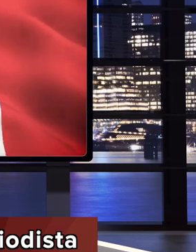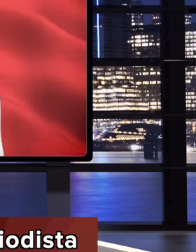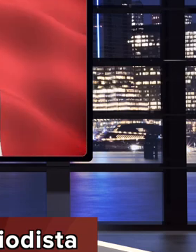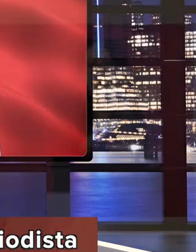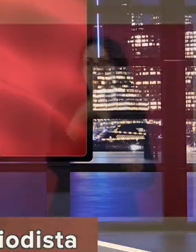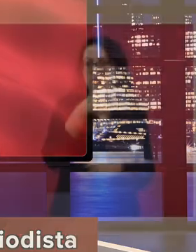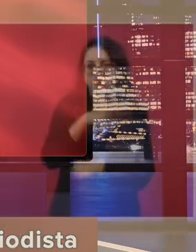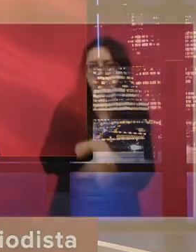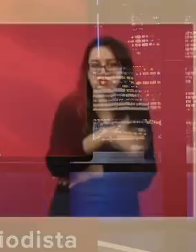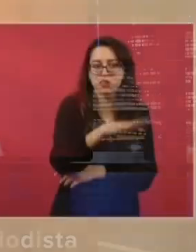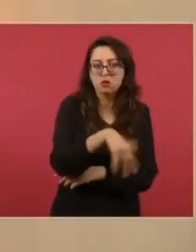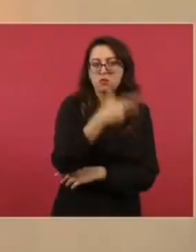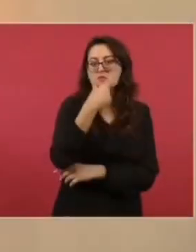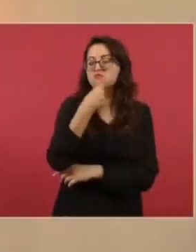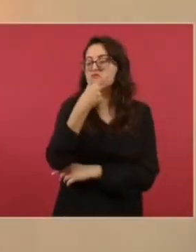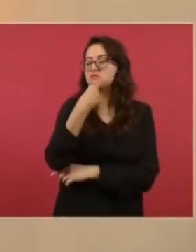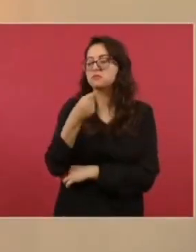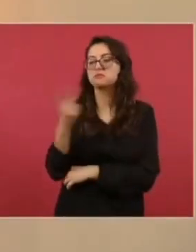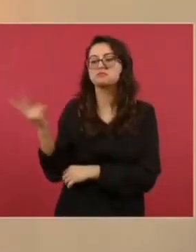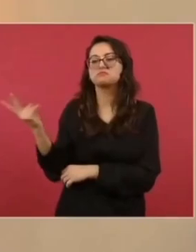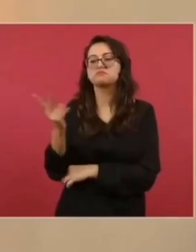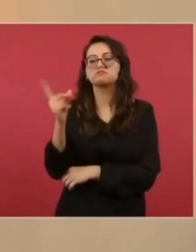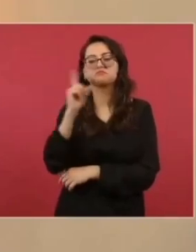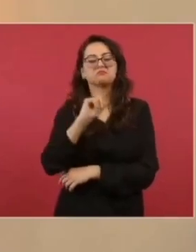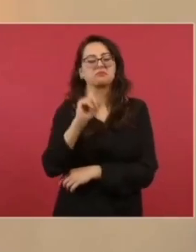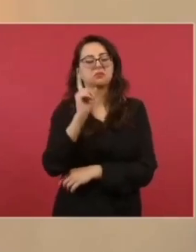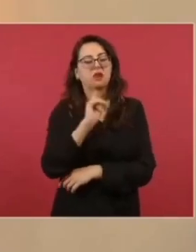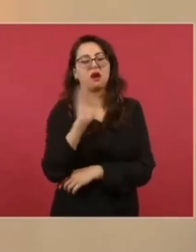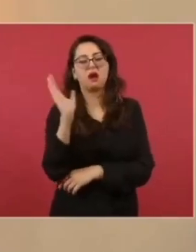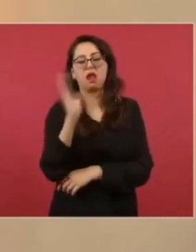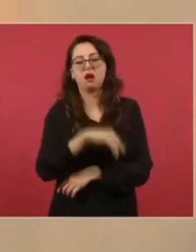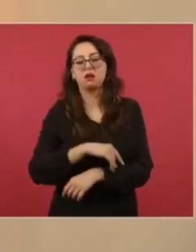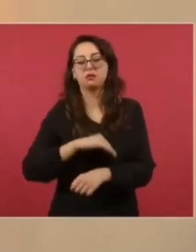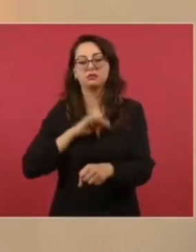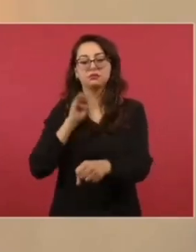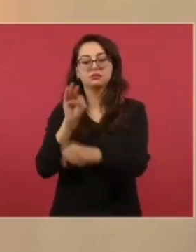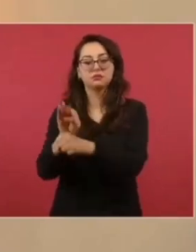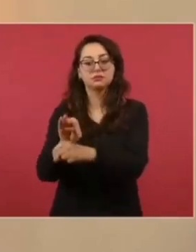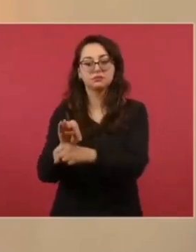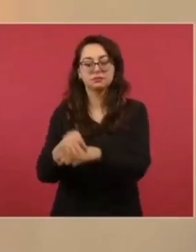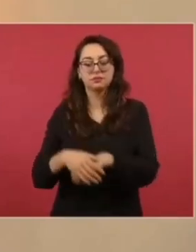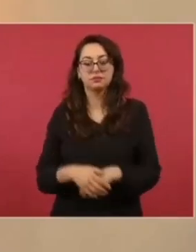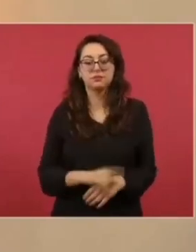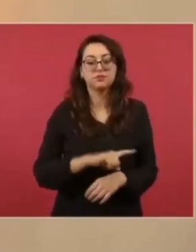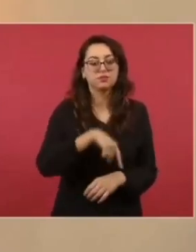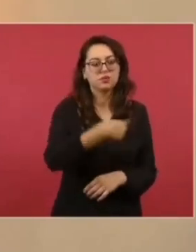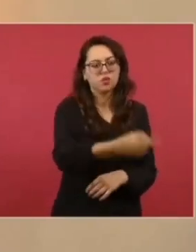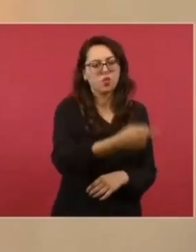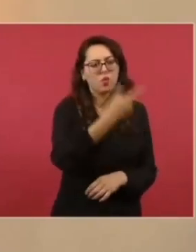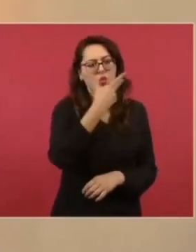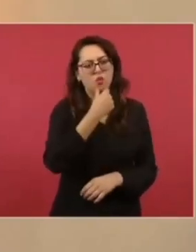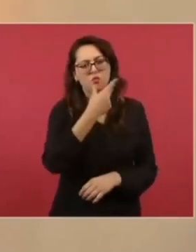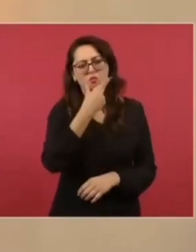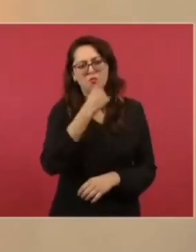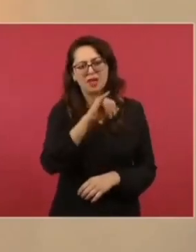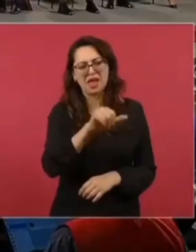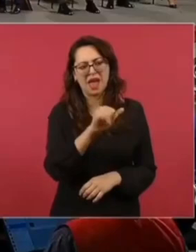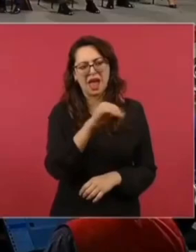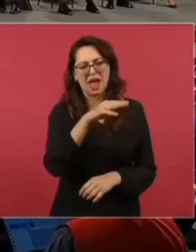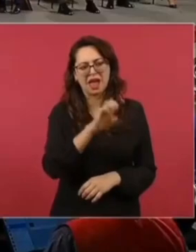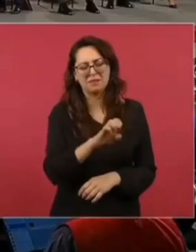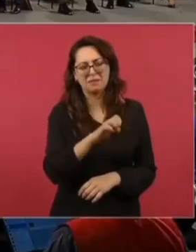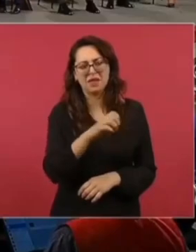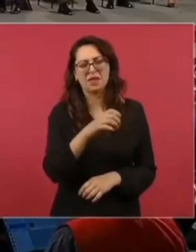ante un juez. En este caso hubo otro detenido, Jaime N., que se suicidó de manera dudosa